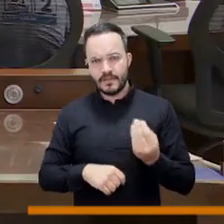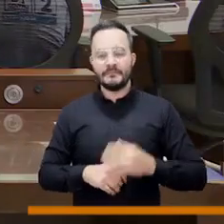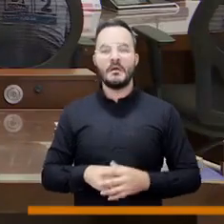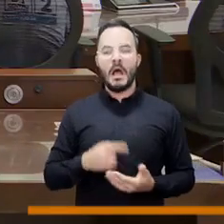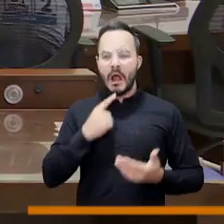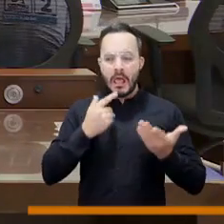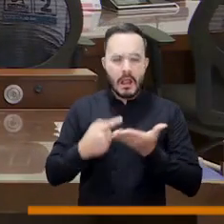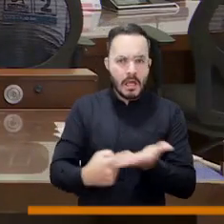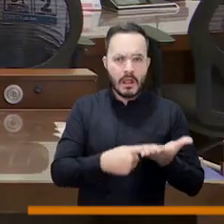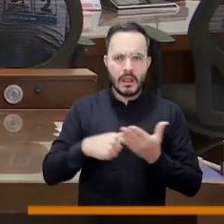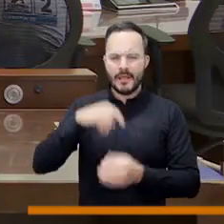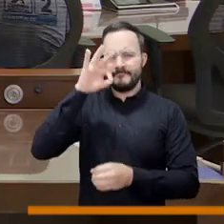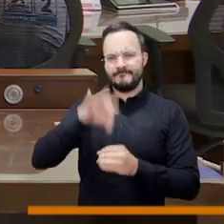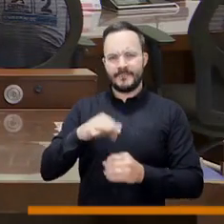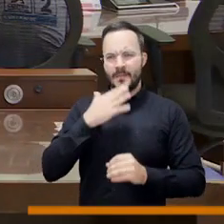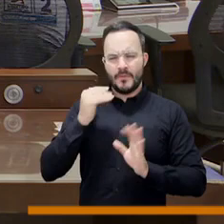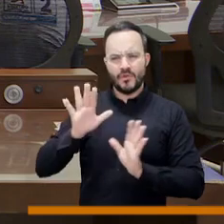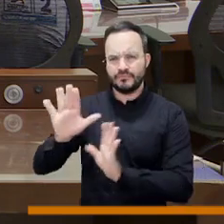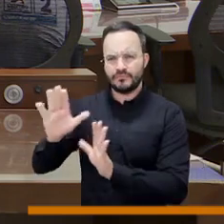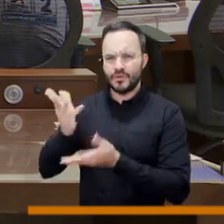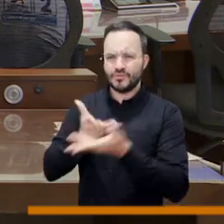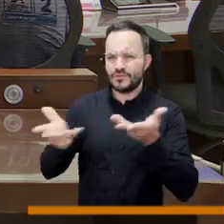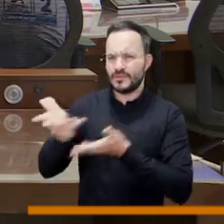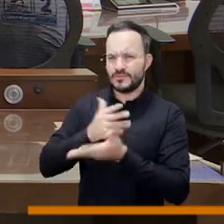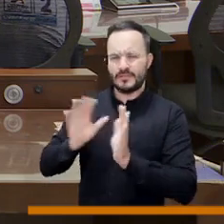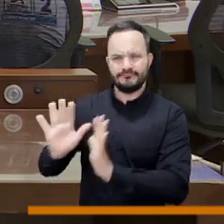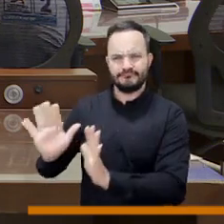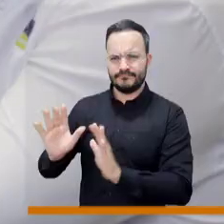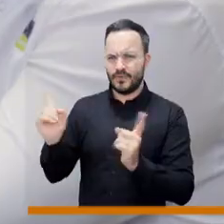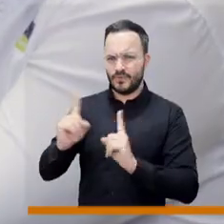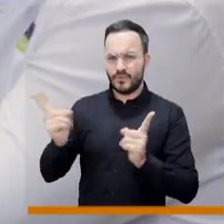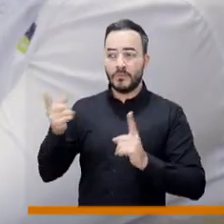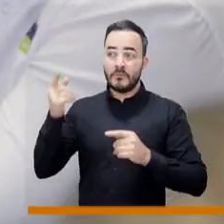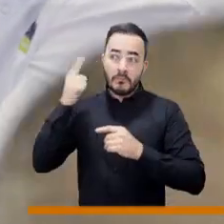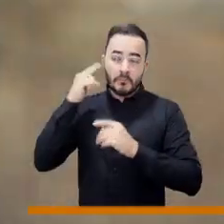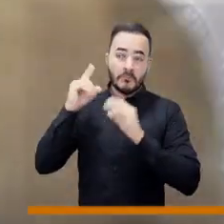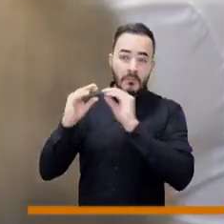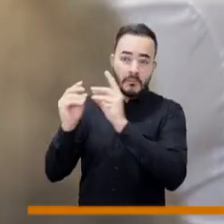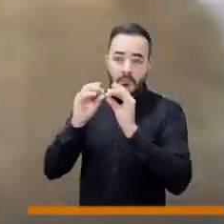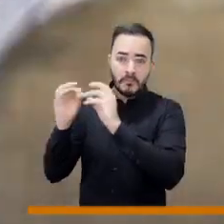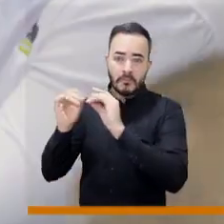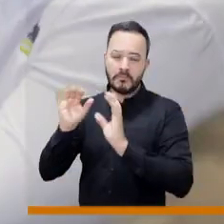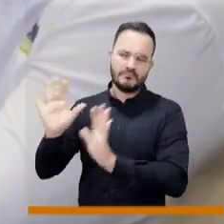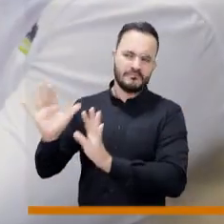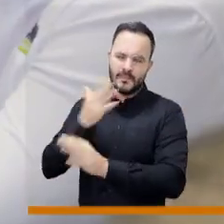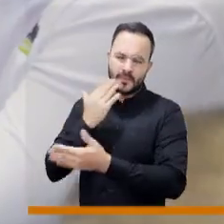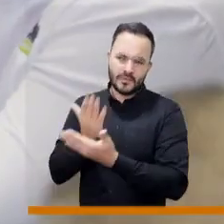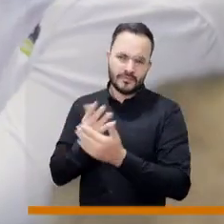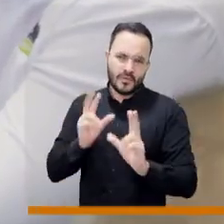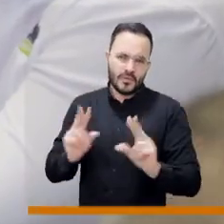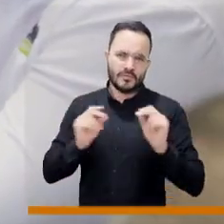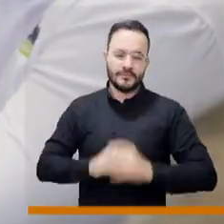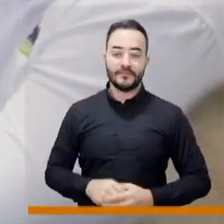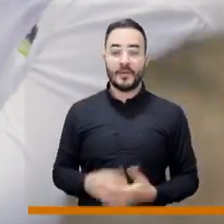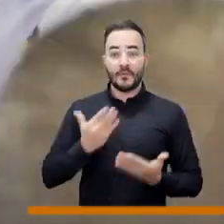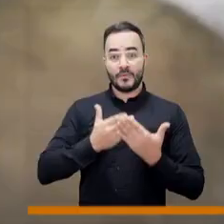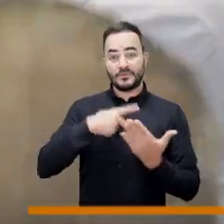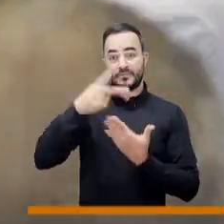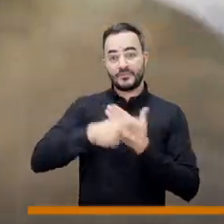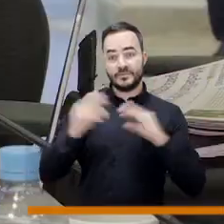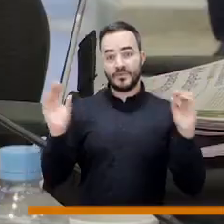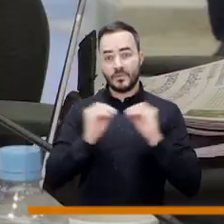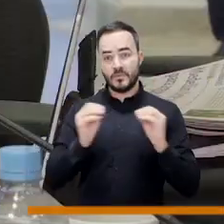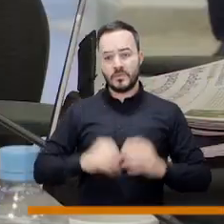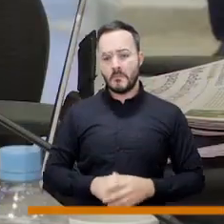Consejo decidió no escuchar a manera de socialización las alternativas que los dos socios han venido explorando. Por lo tanto,